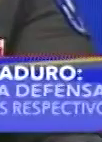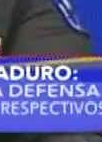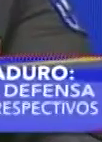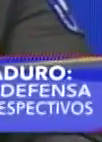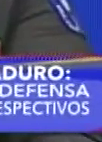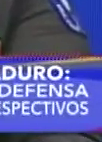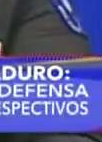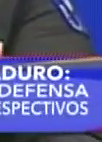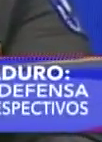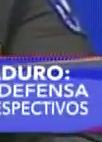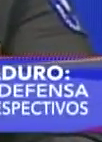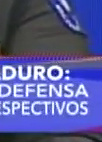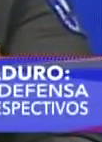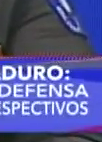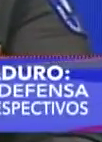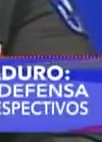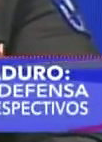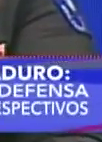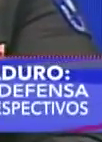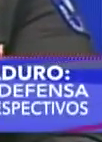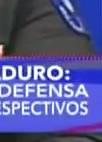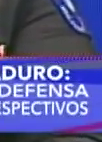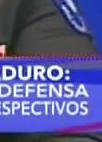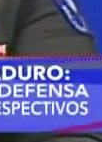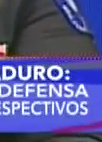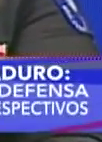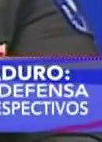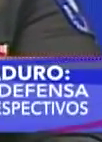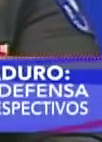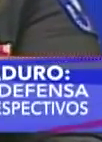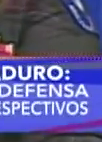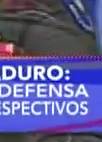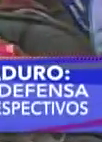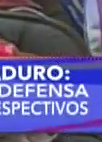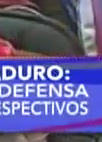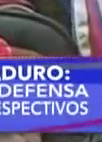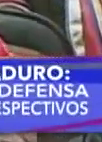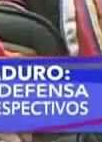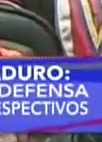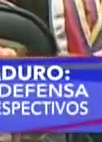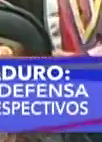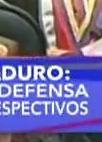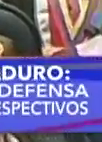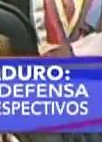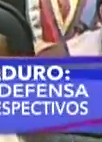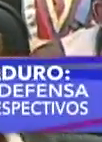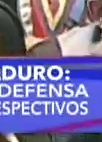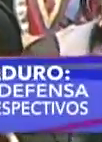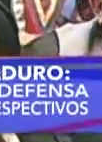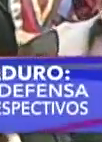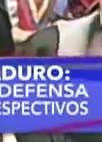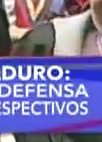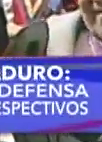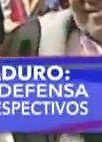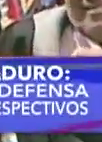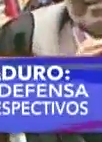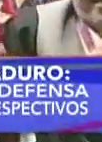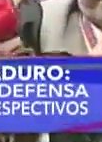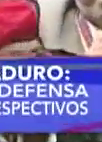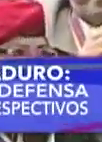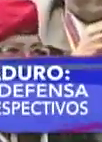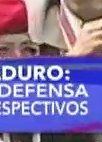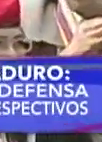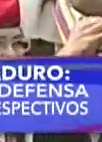los profesores, asesores de la Universidad Militar presente, por favor. Sí, les salió trabajo a ustedes.